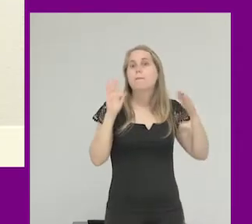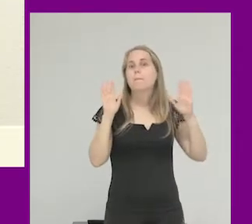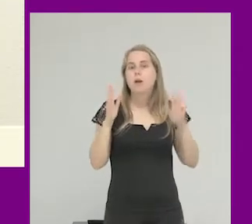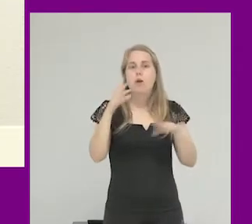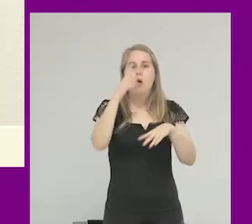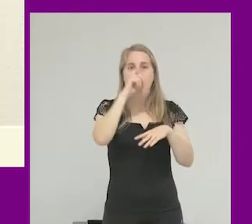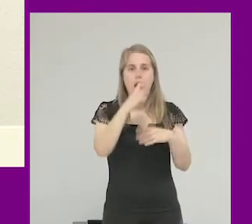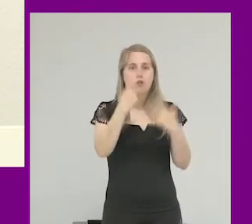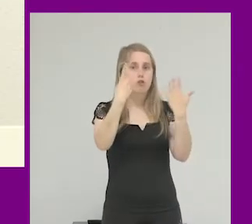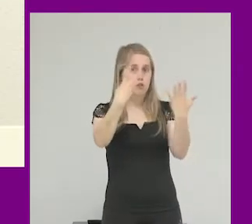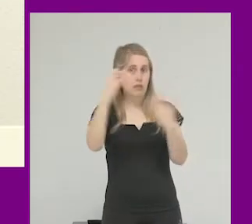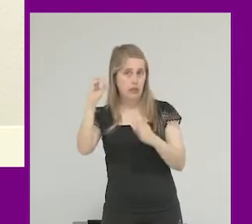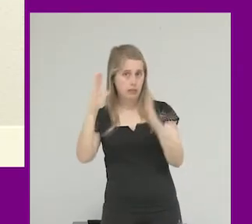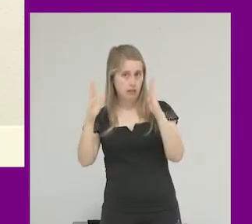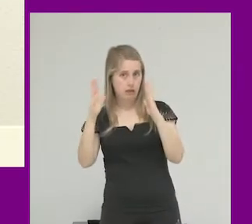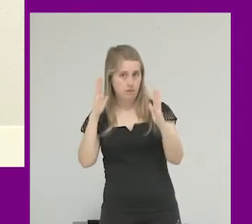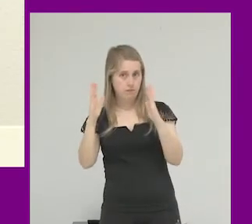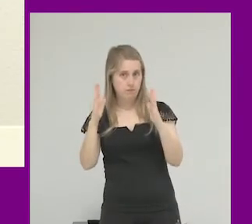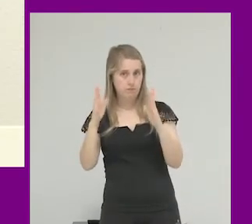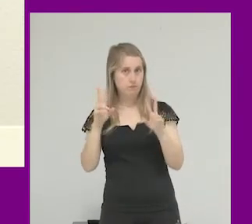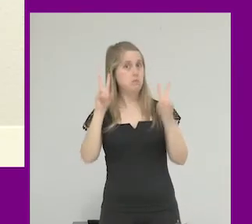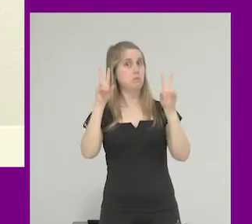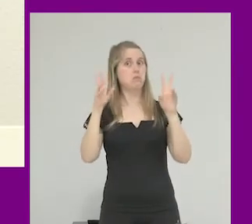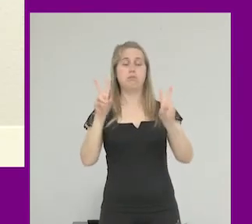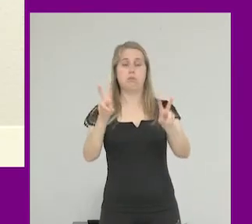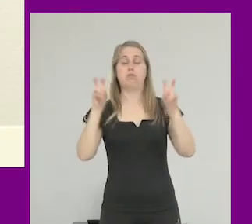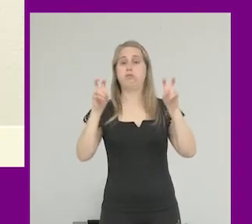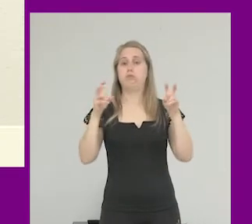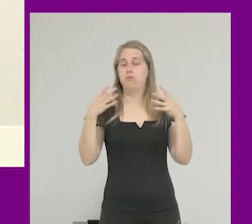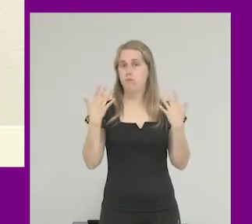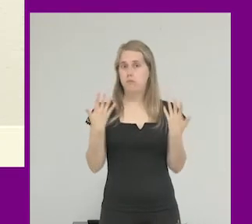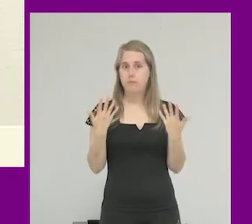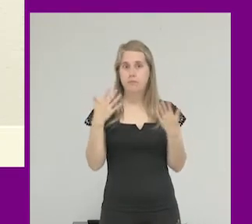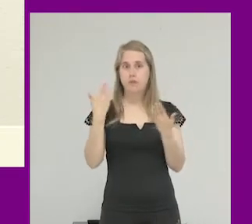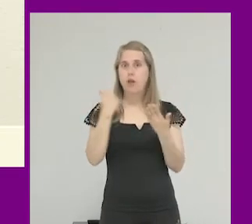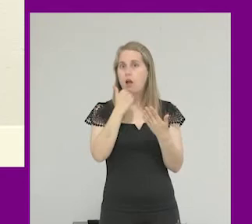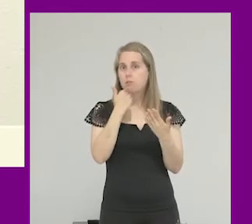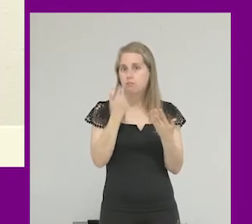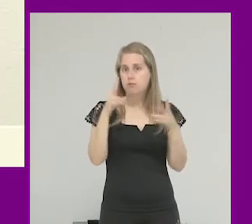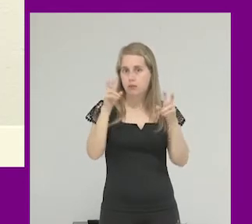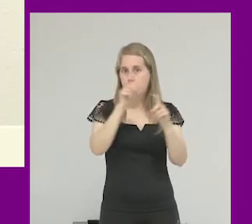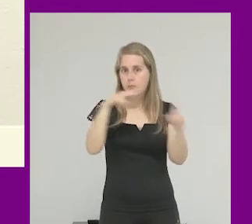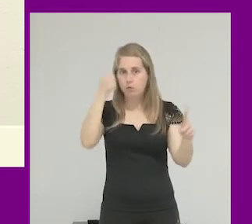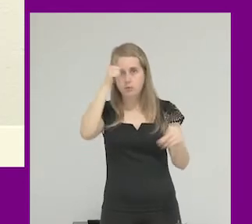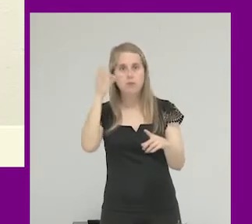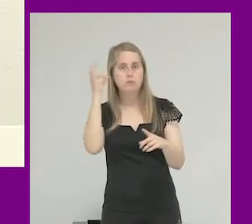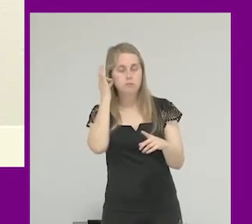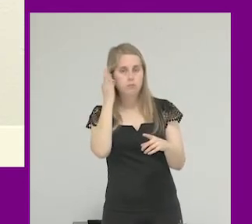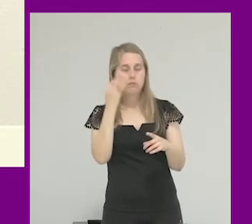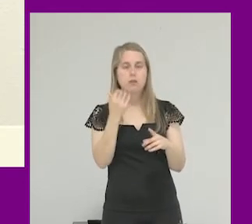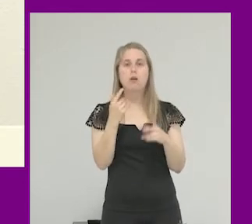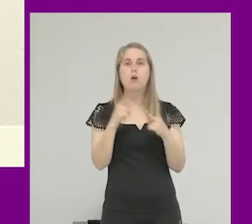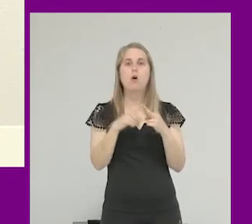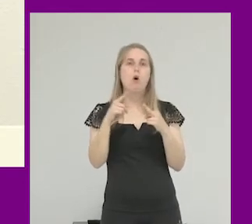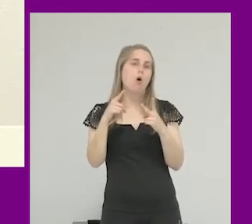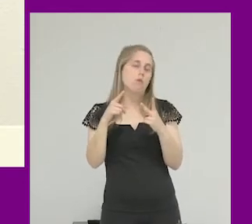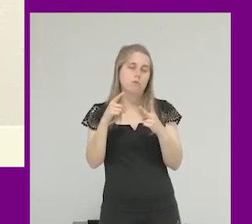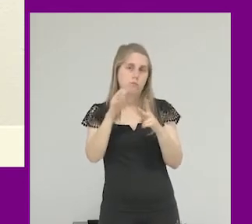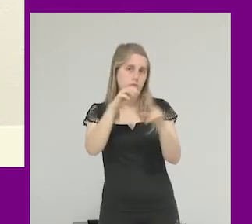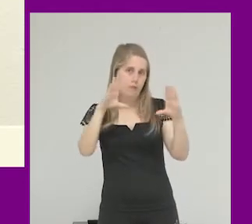los años 70 era una novedad la introducción de esa perspectiva feminista, la perspectiva de